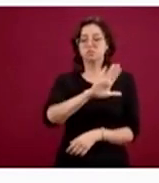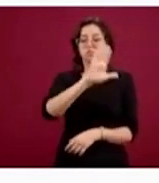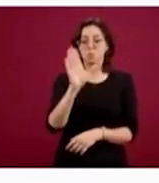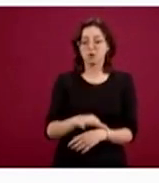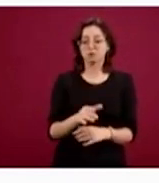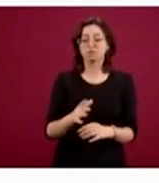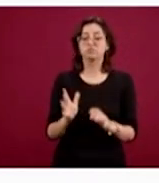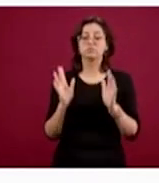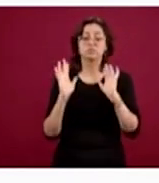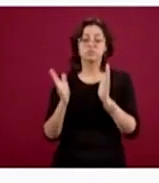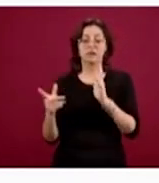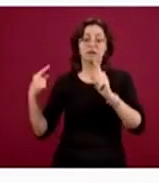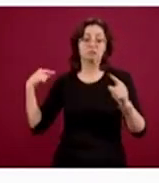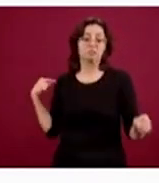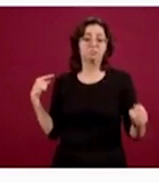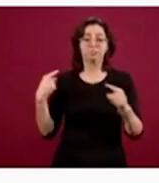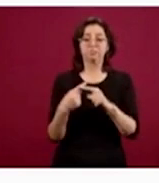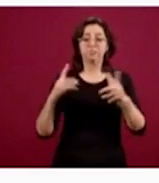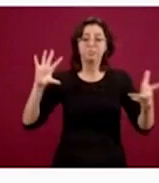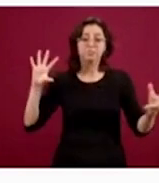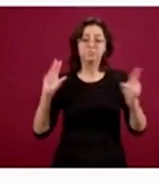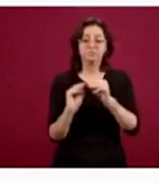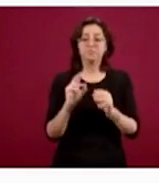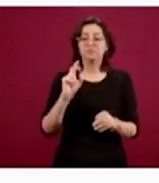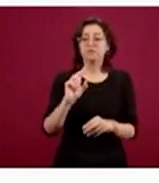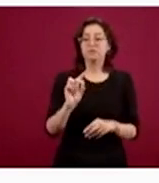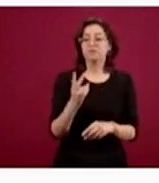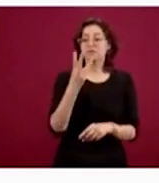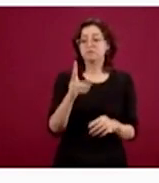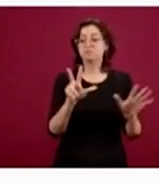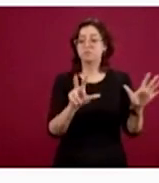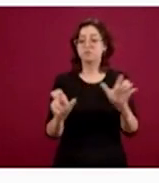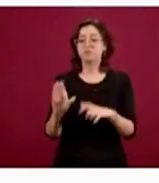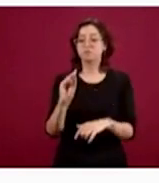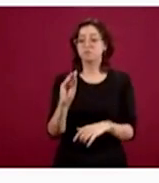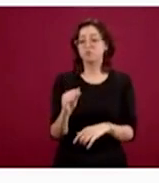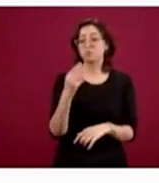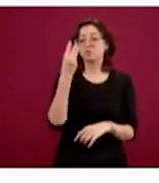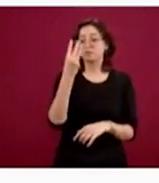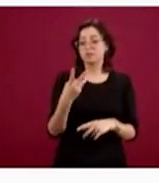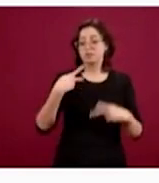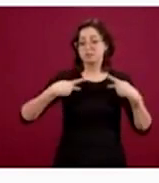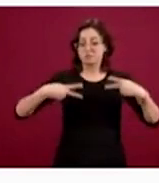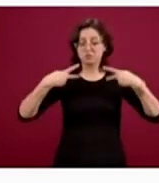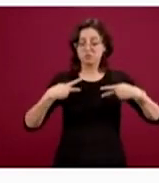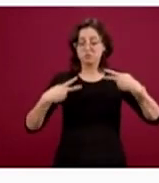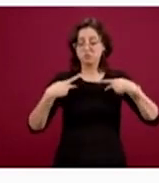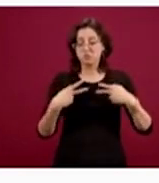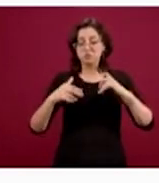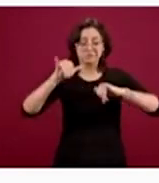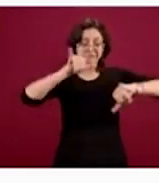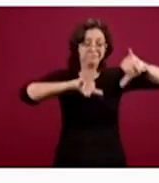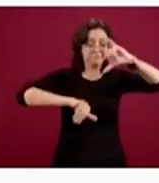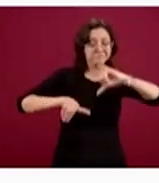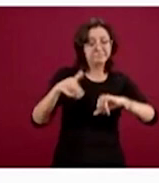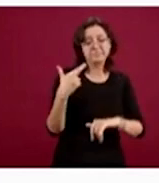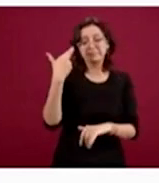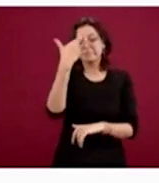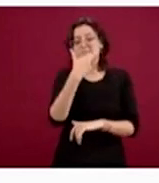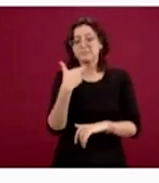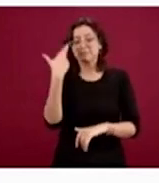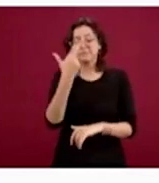prácticamente 33 mil 893 personas que han sido estudiadas podemos ver